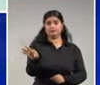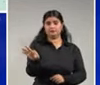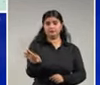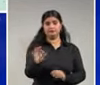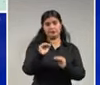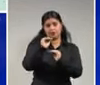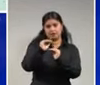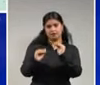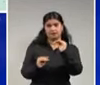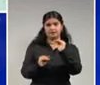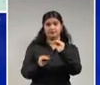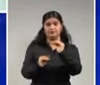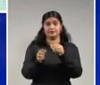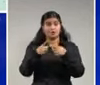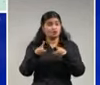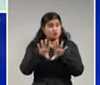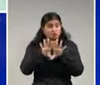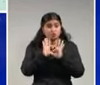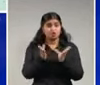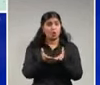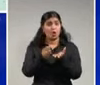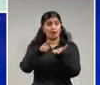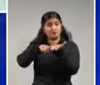Y todas las provincias, siempre